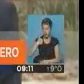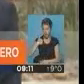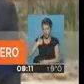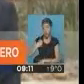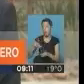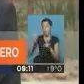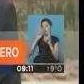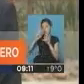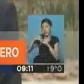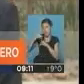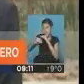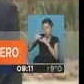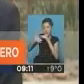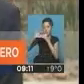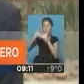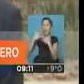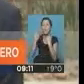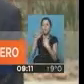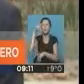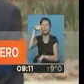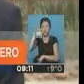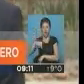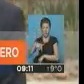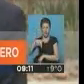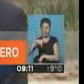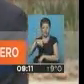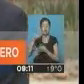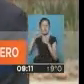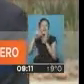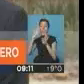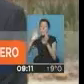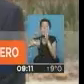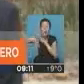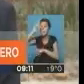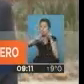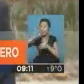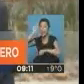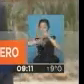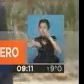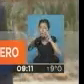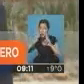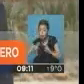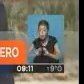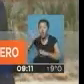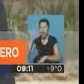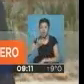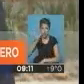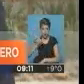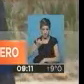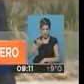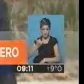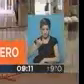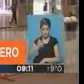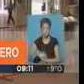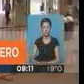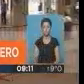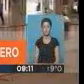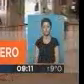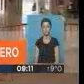de reconstrucción permite ahora ser el país de América Latina que tiene el mayor número de investigadores por cada 1.000 habitantes de la población económicamente